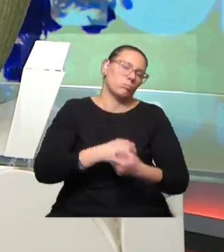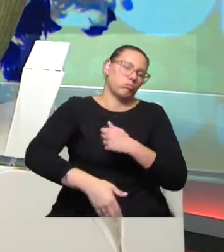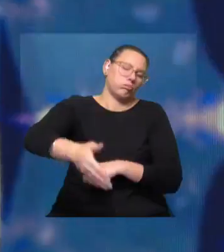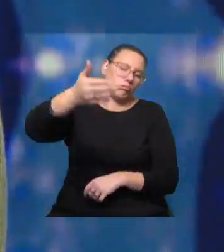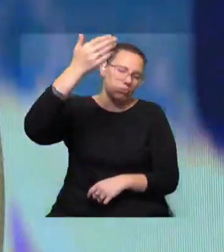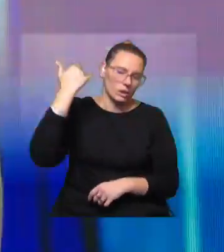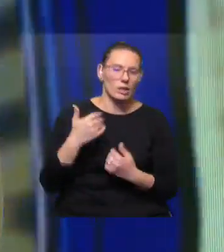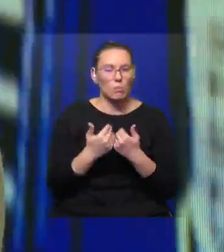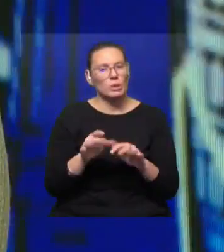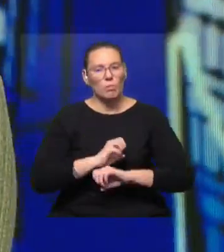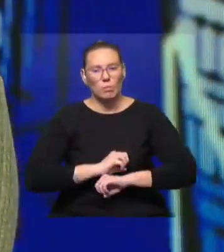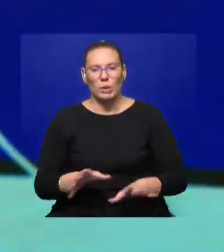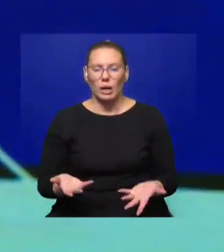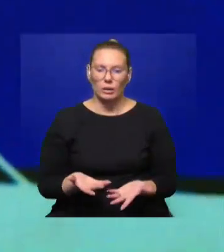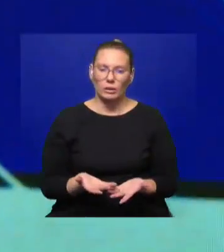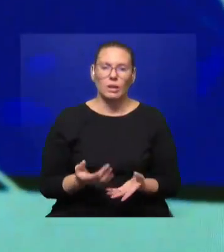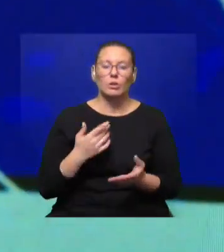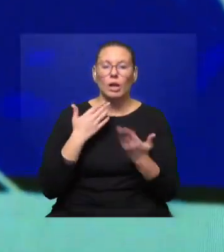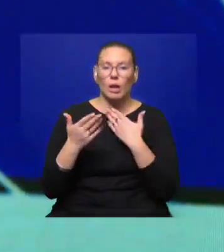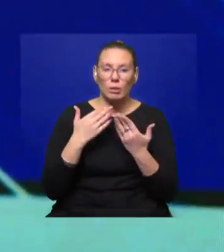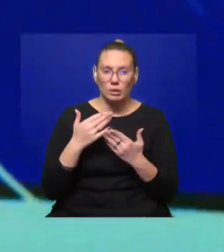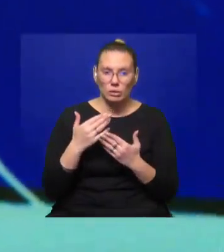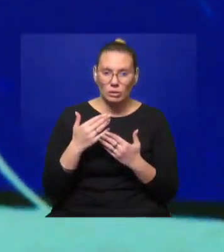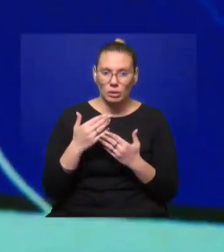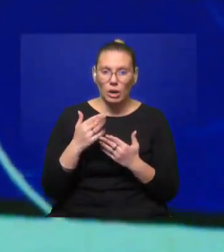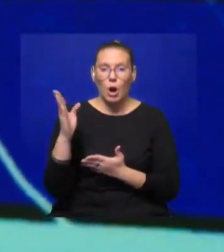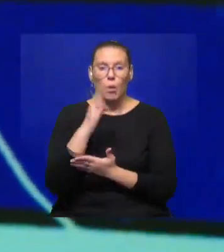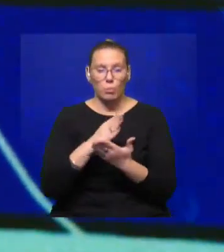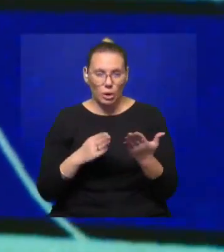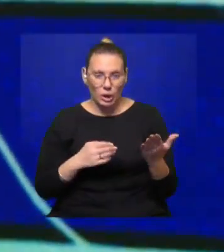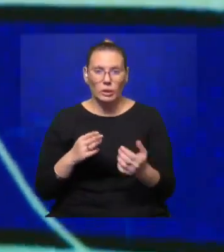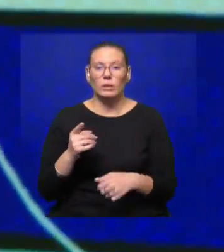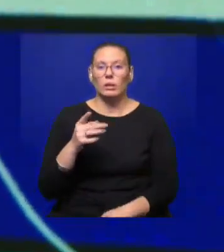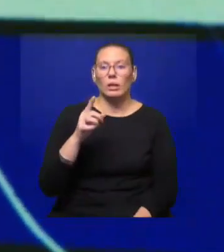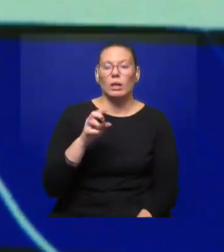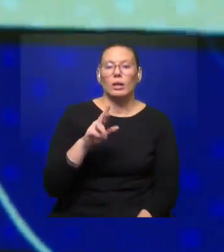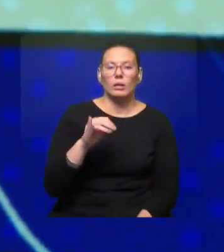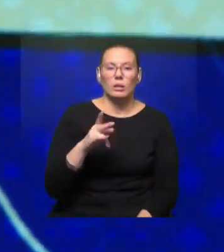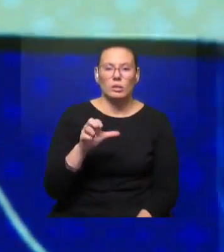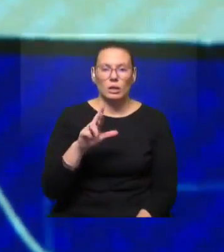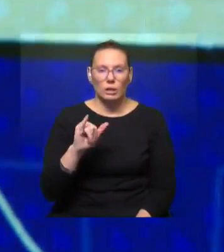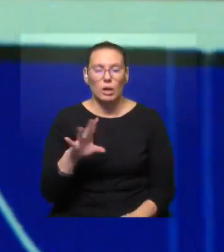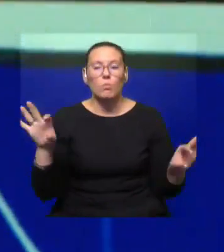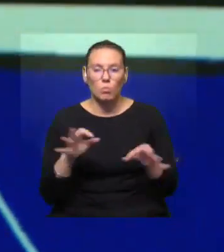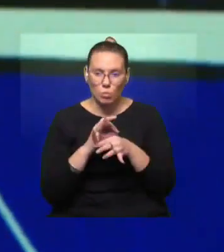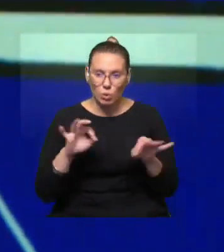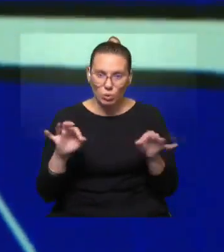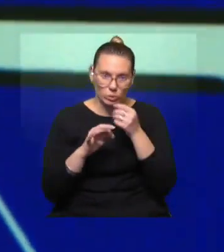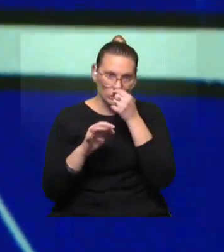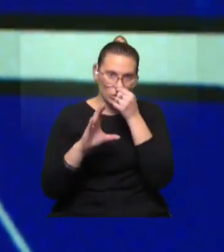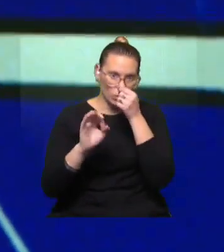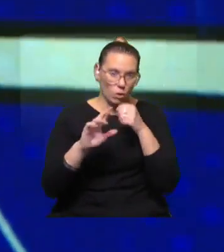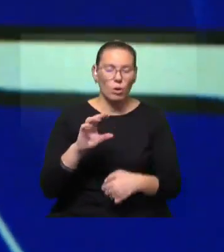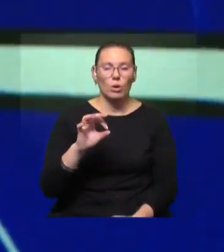ya empezamos mal por favor estoy hablando de poeta performance Gabriel richer y el músico Gabriel Córdoba